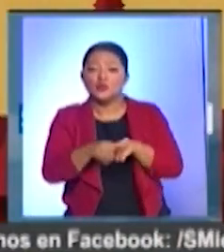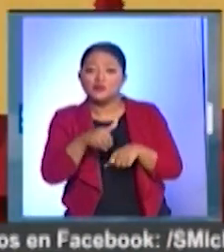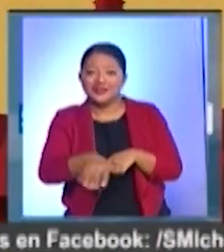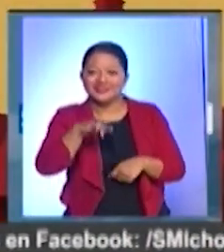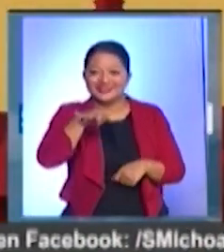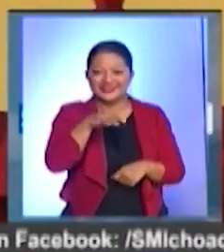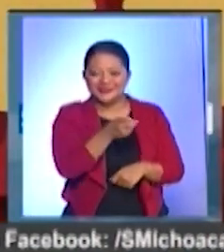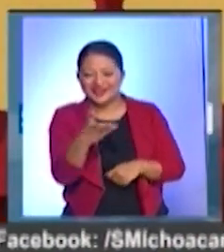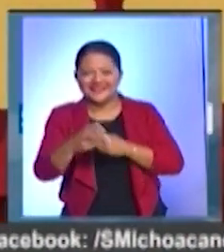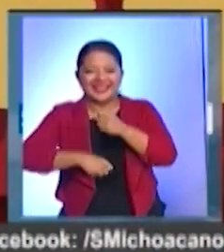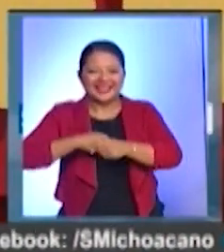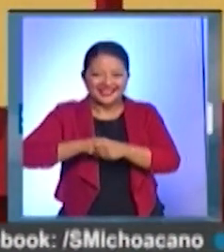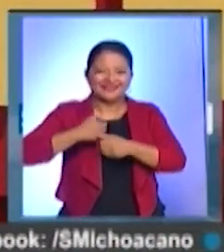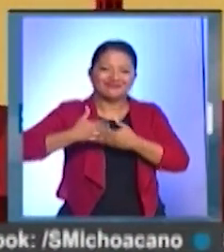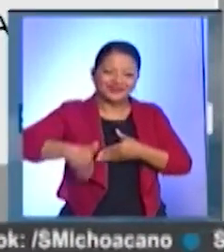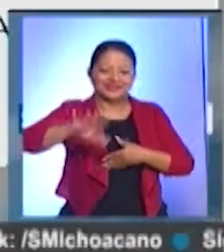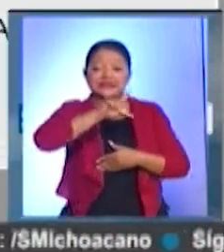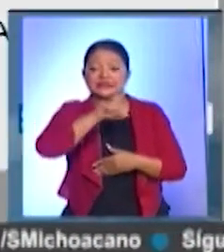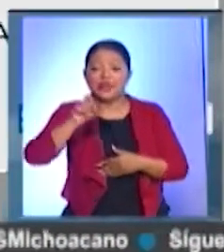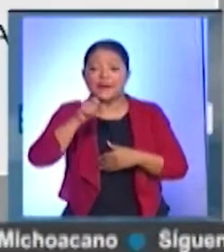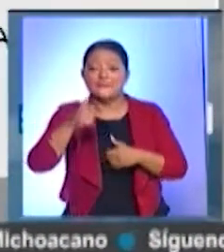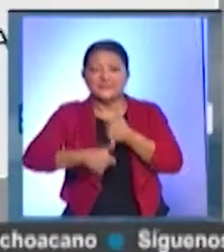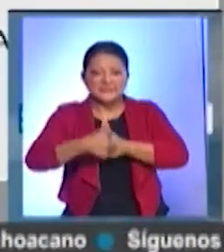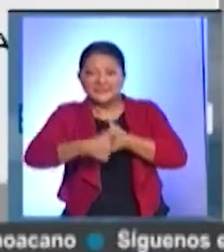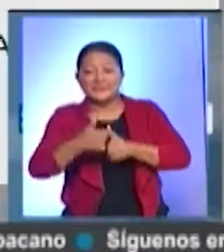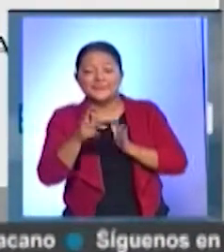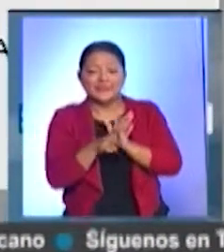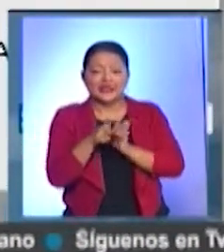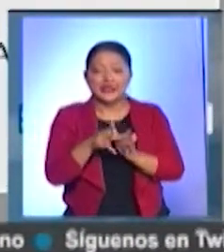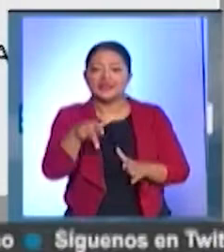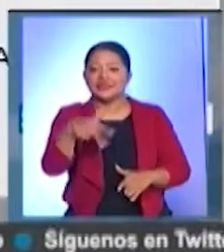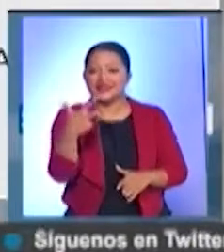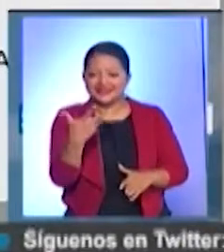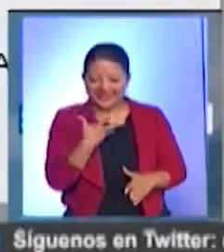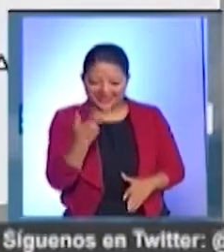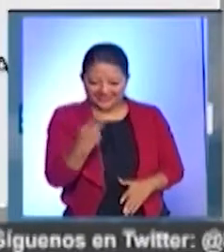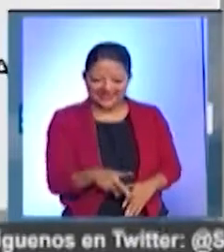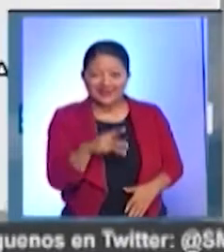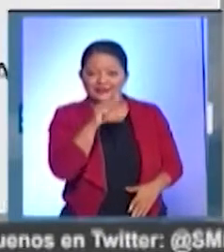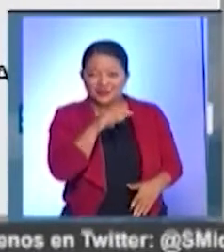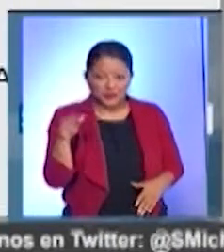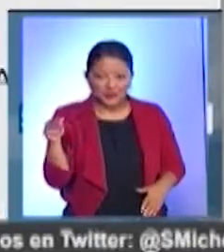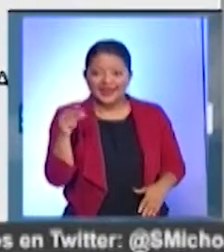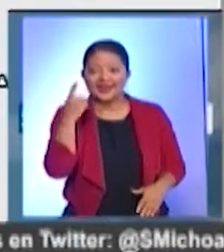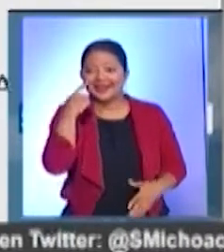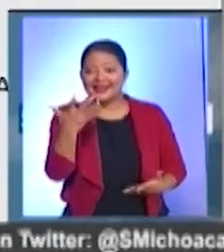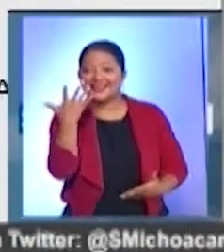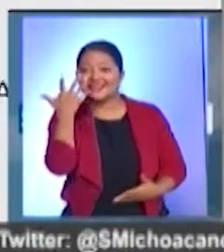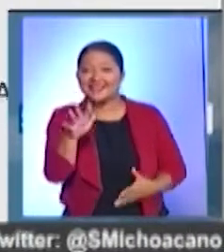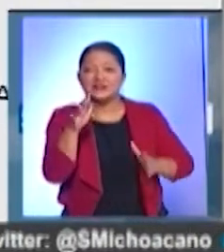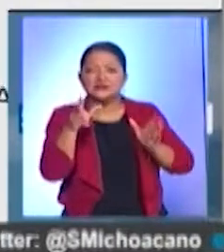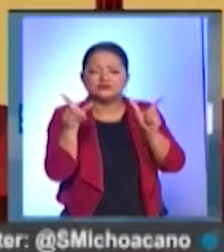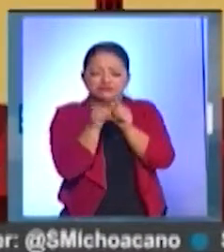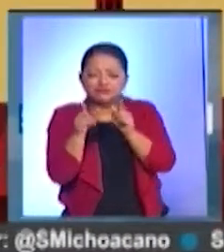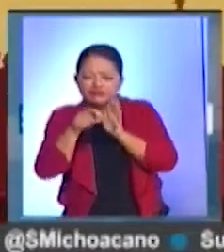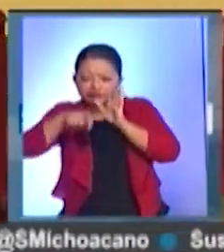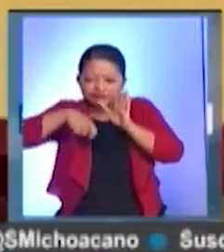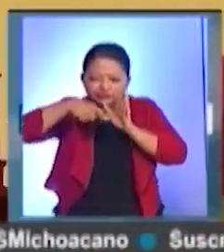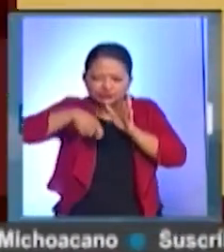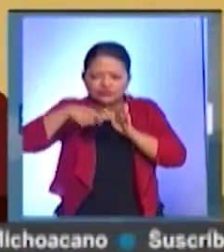100 películas que conforman la competencia 13 trabajos integran la sección michoacana se trata de 10 cortometrajes y 3